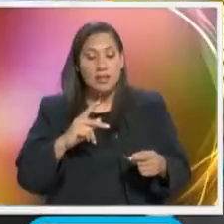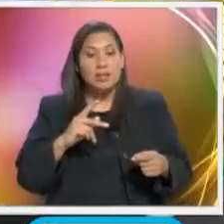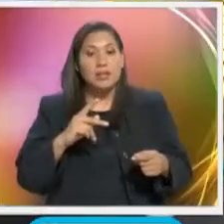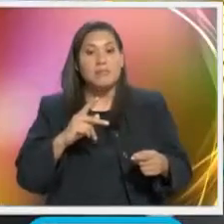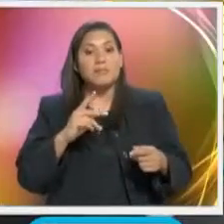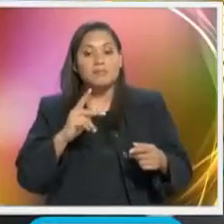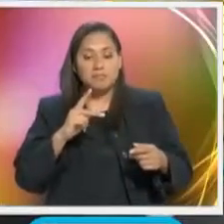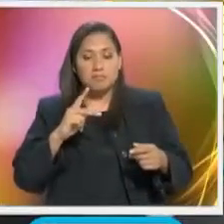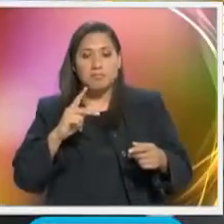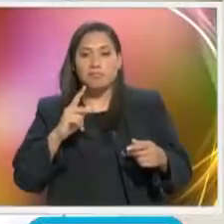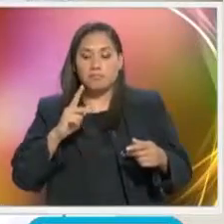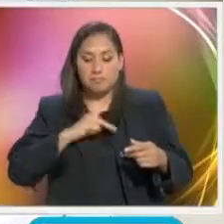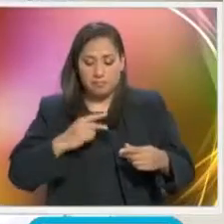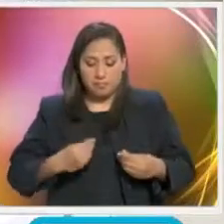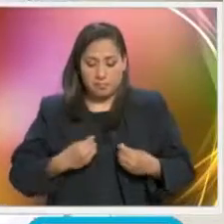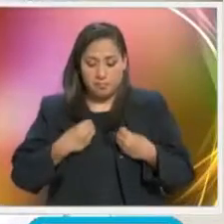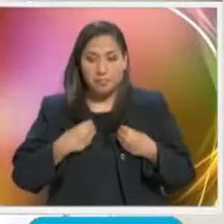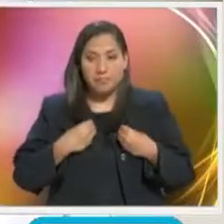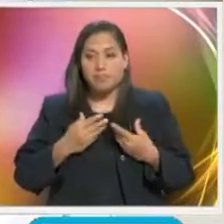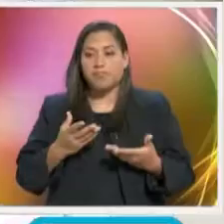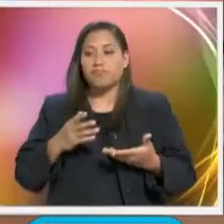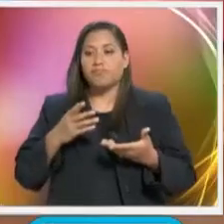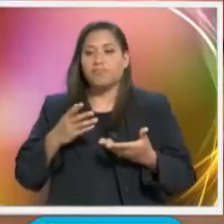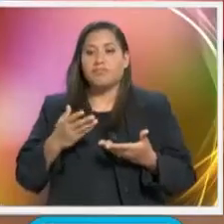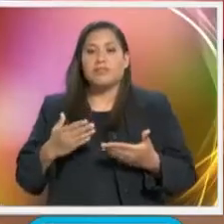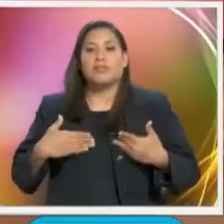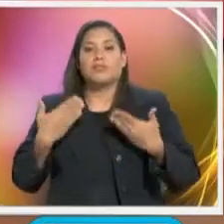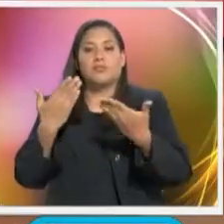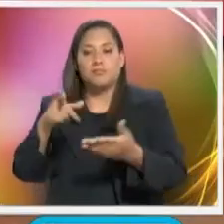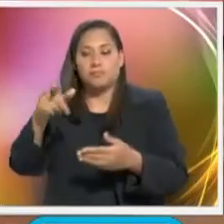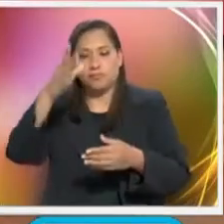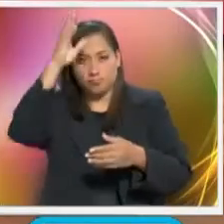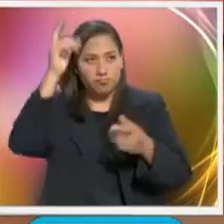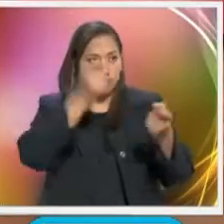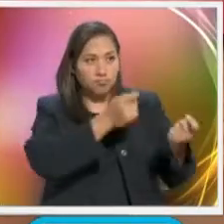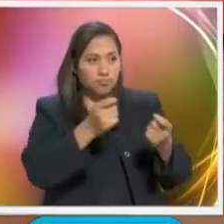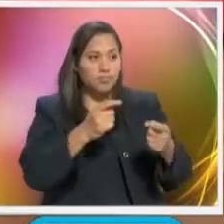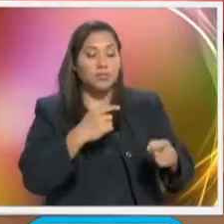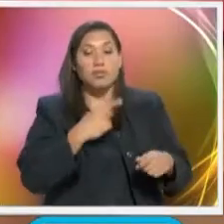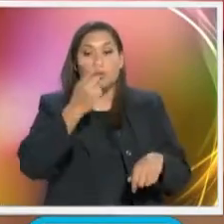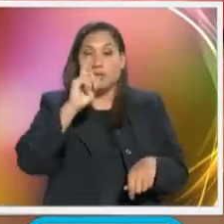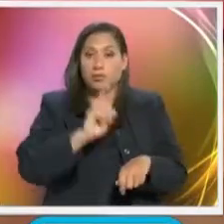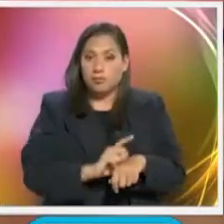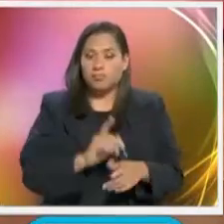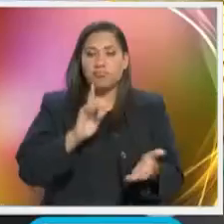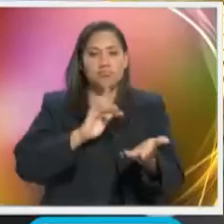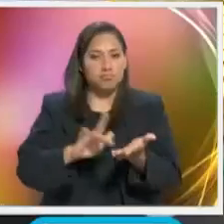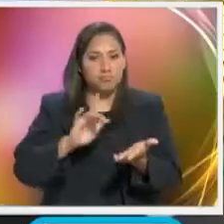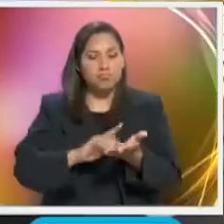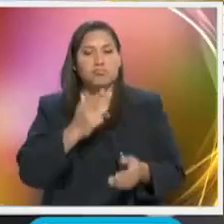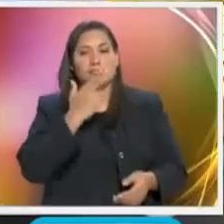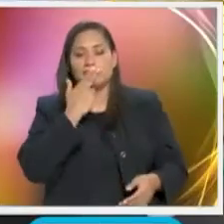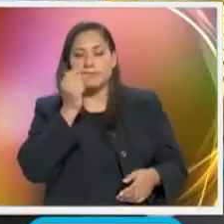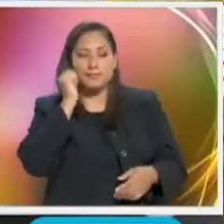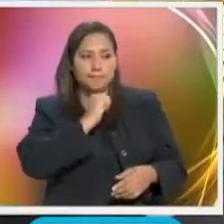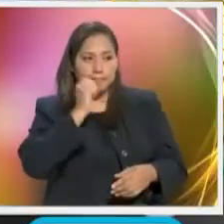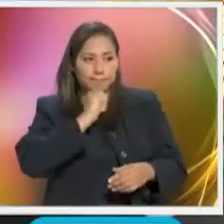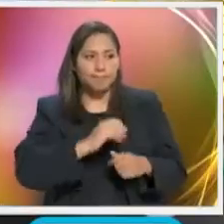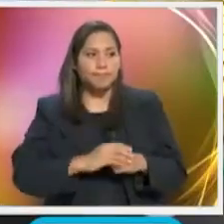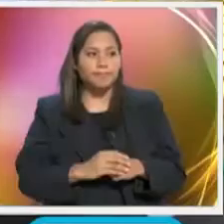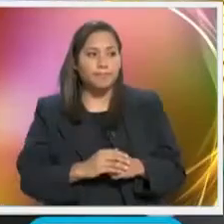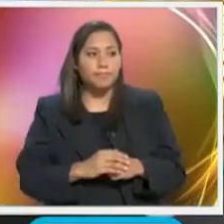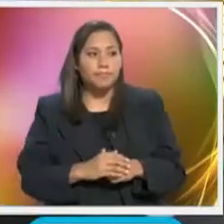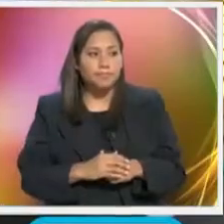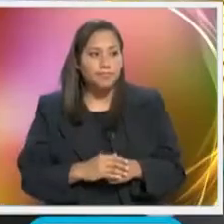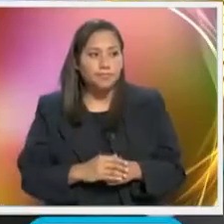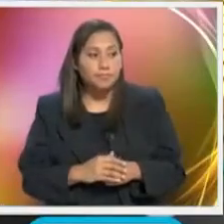confiar tu vida al bombero, entonces, híjole, pues yo mínimo, más que un día, merecería nuestro apoyo y nuestro aprecio Sí. siempre, ¿no? De